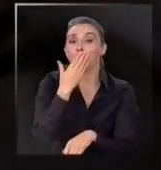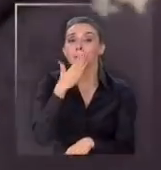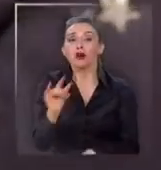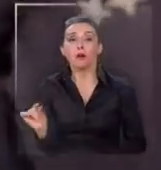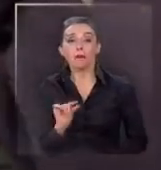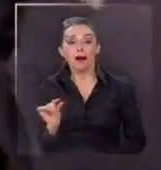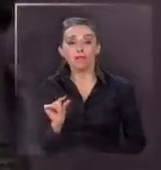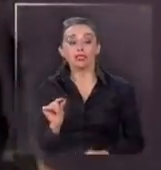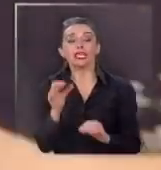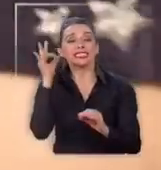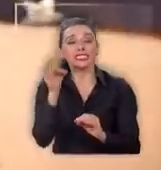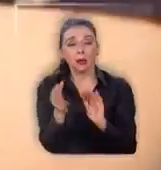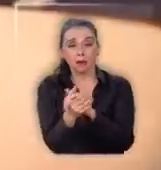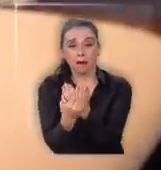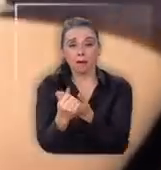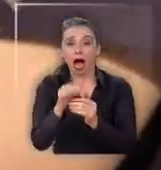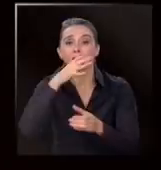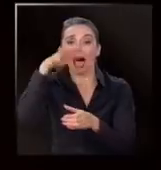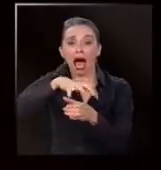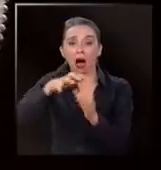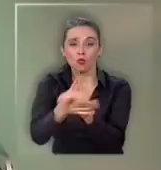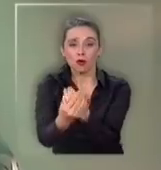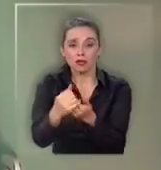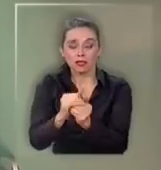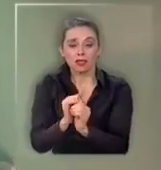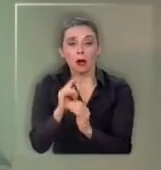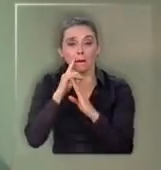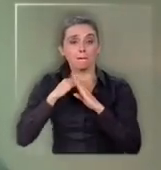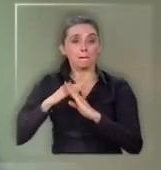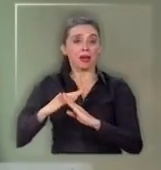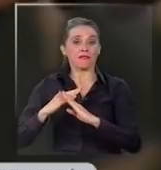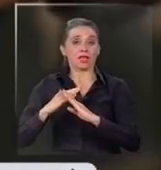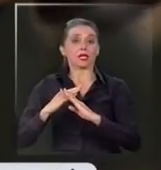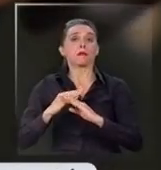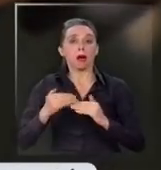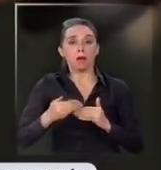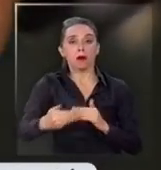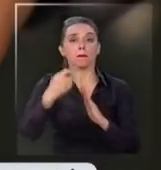y barata, lavarse siempre las manos. Hay que prevenir para poder pasar